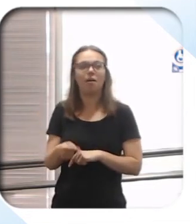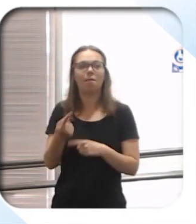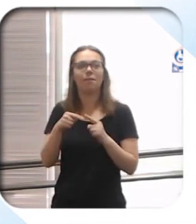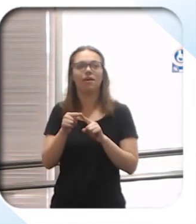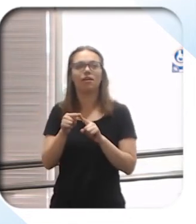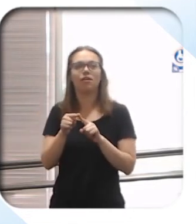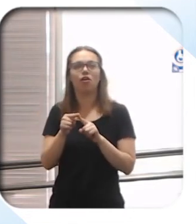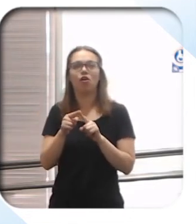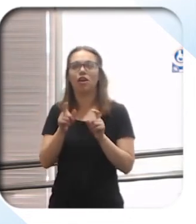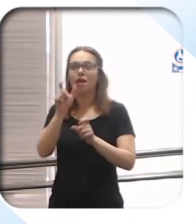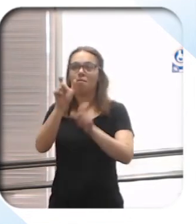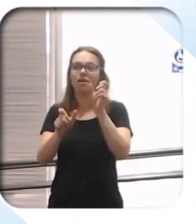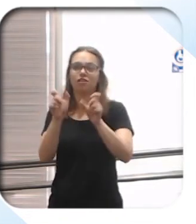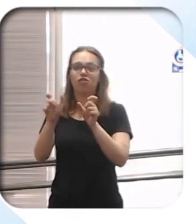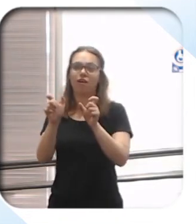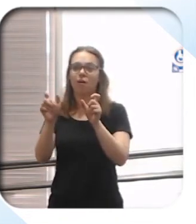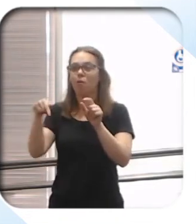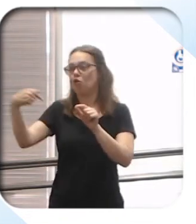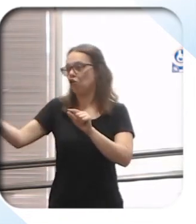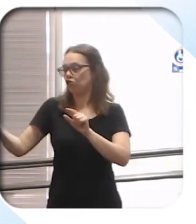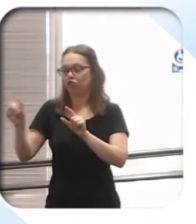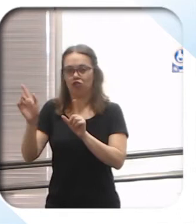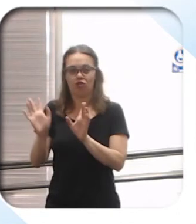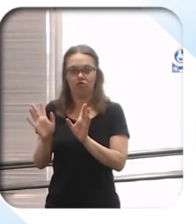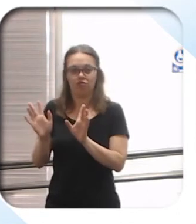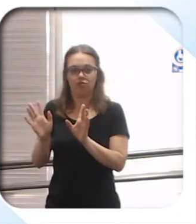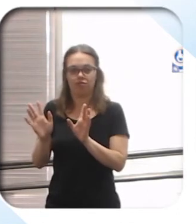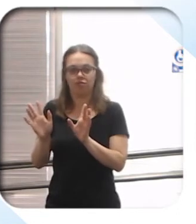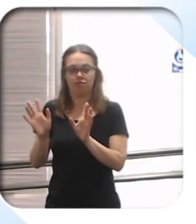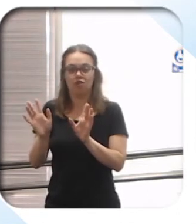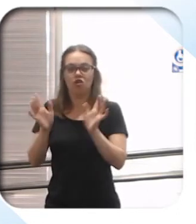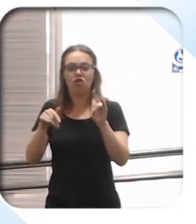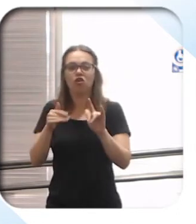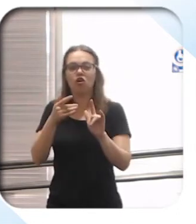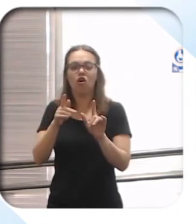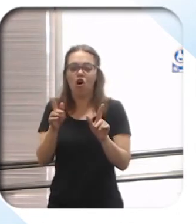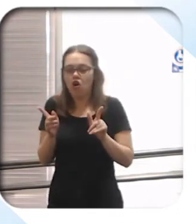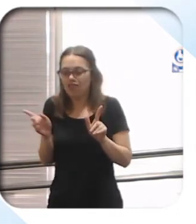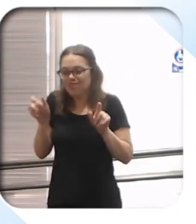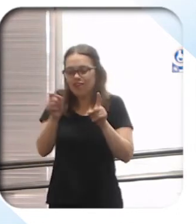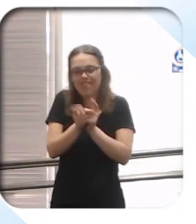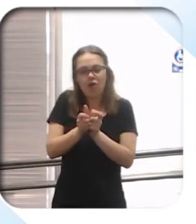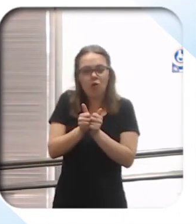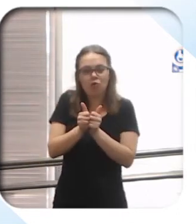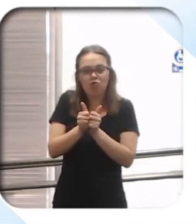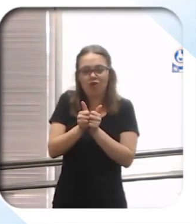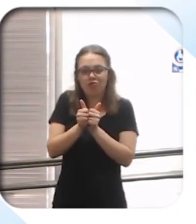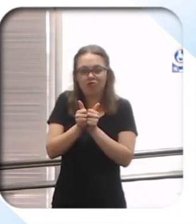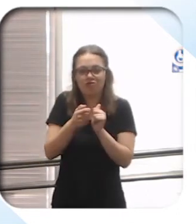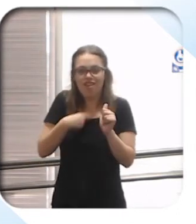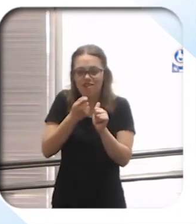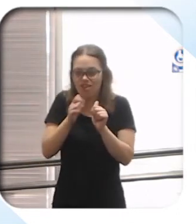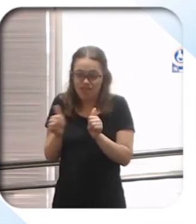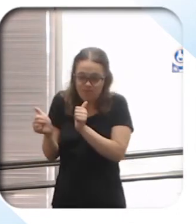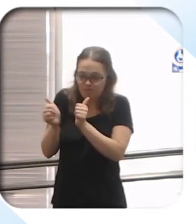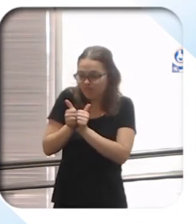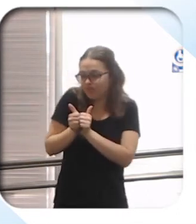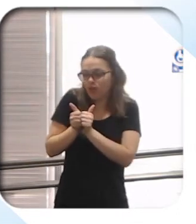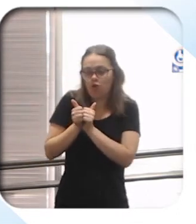pero parece que la gente pasa por otro lado, van por otro lugar. No logran subirse a ese tren de la vida común,